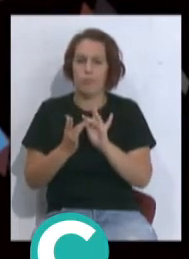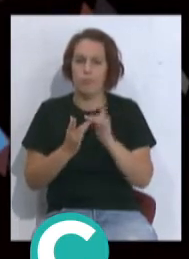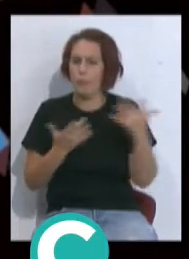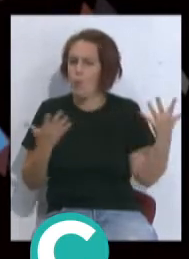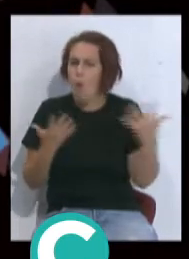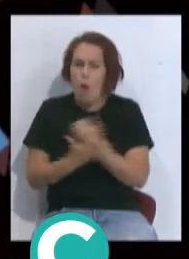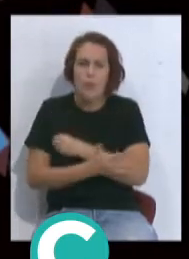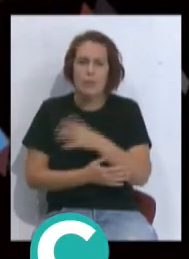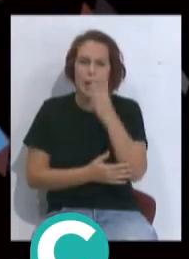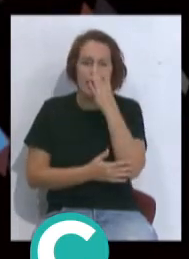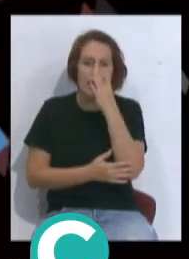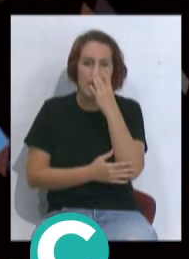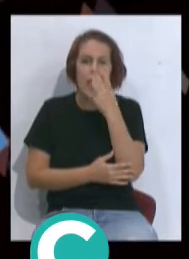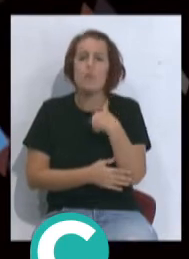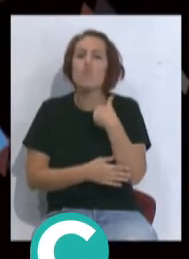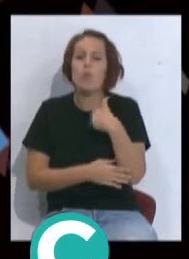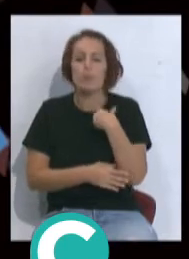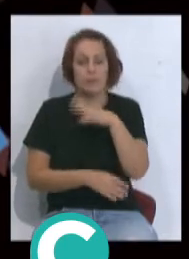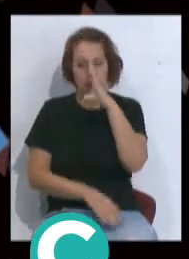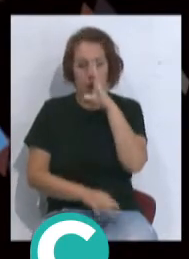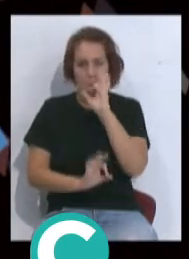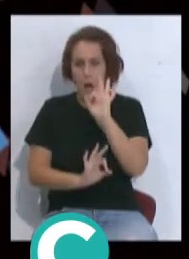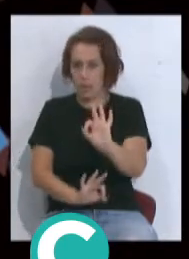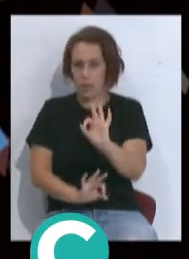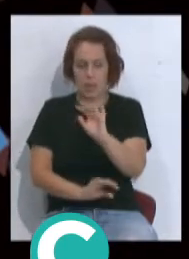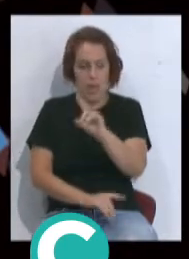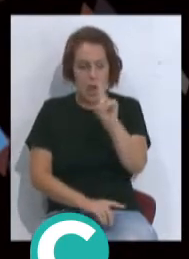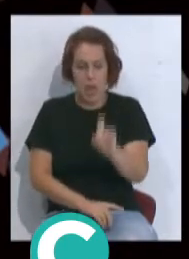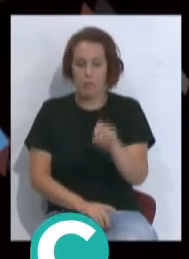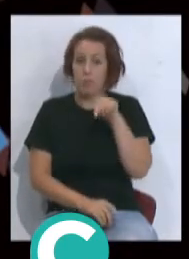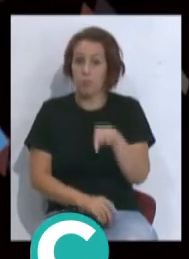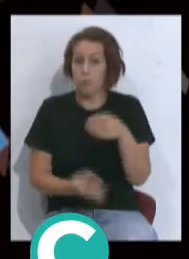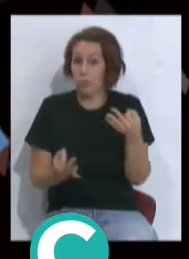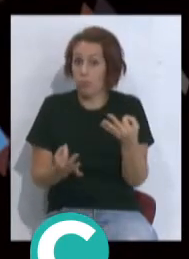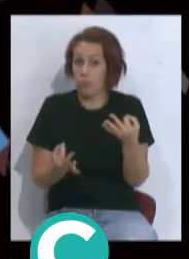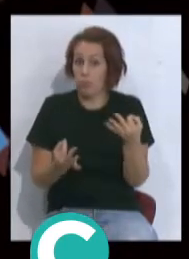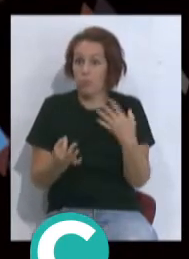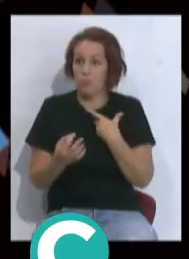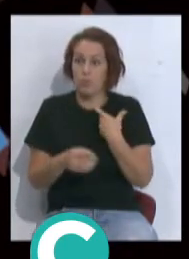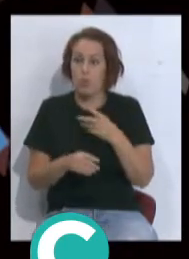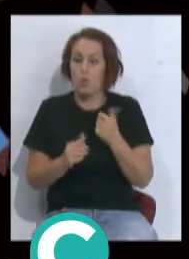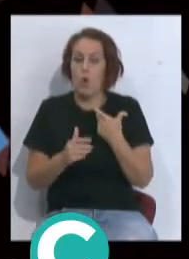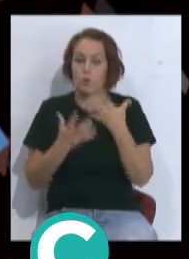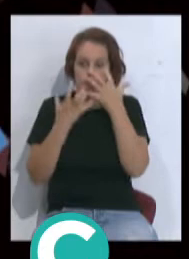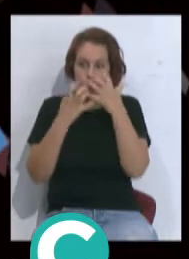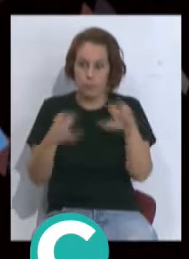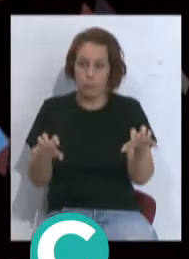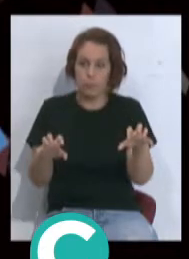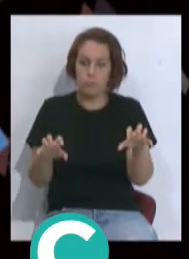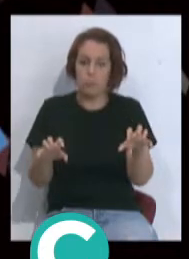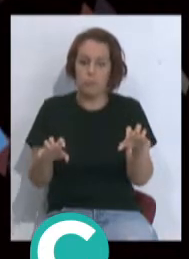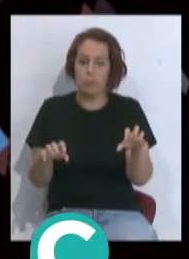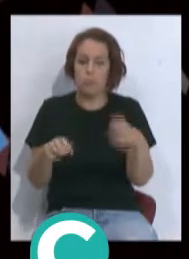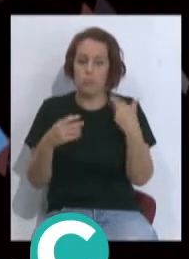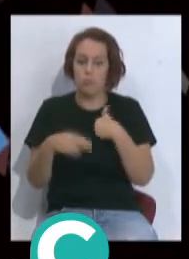claro que el carnaval se iba a celebrar en febrero. Como bien has comentado en la entradilla, ¿no?, que esto quizás hace que se divida aún más este sentir